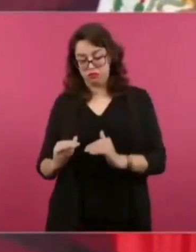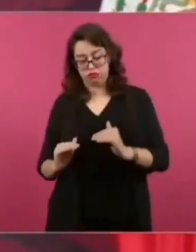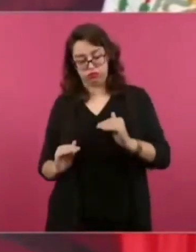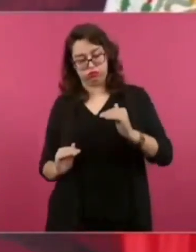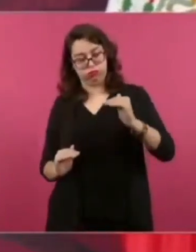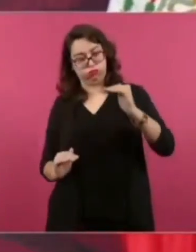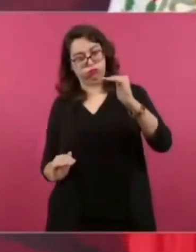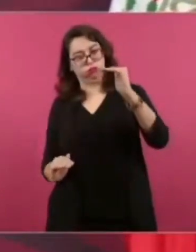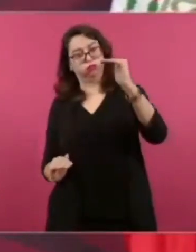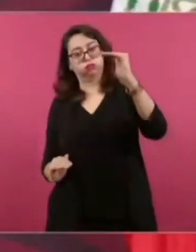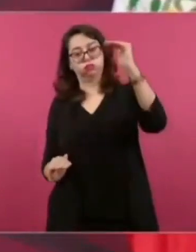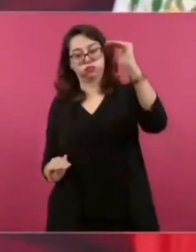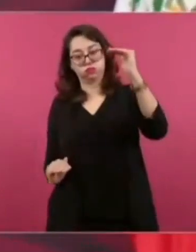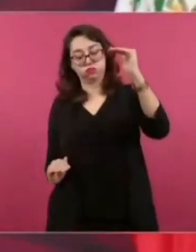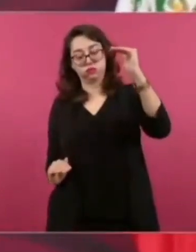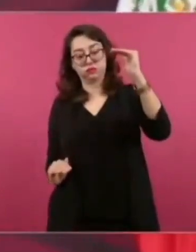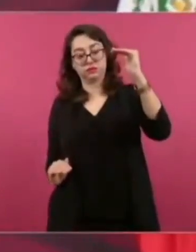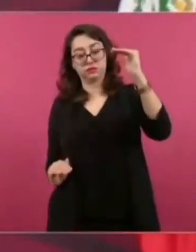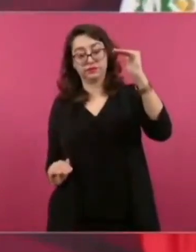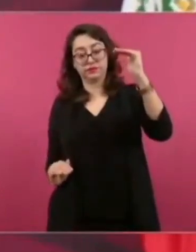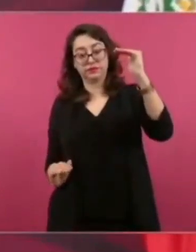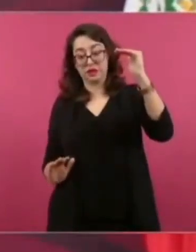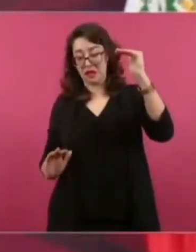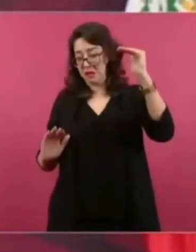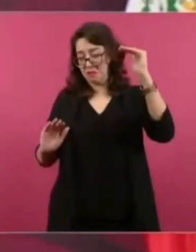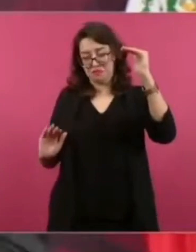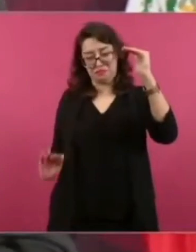¿Cómo se redujo? Ahora,